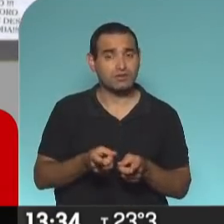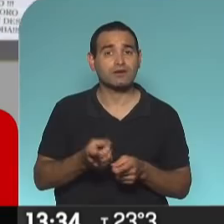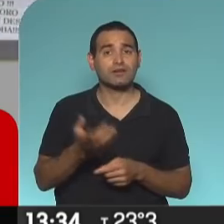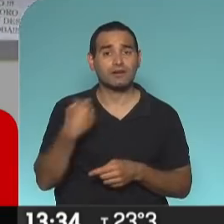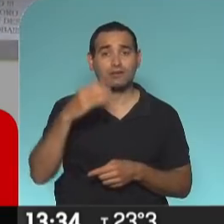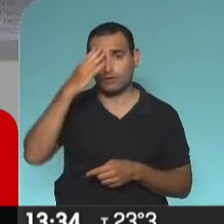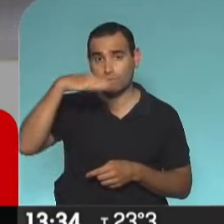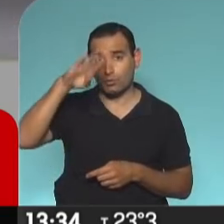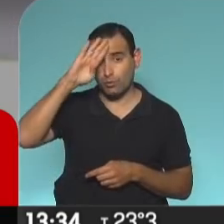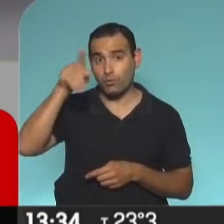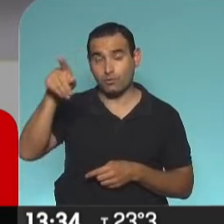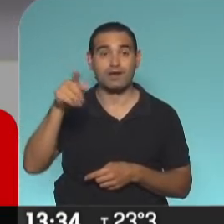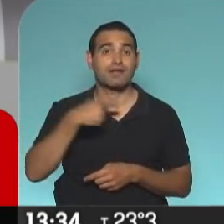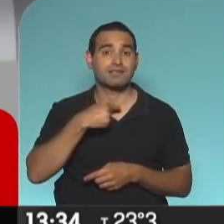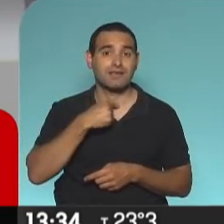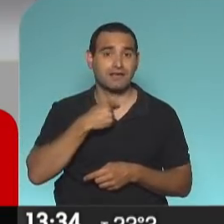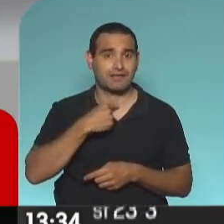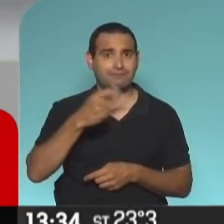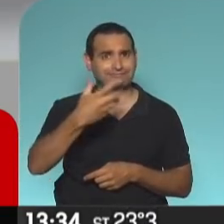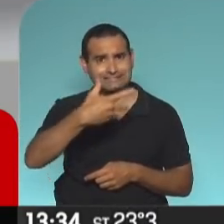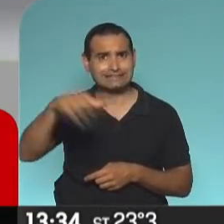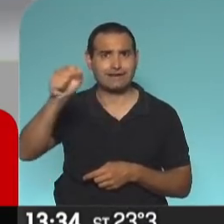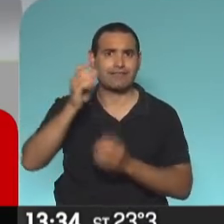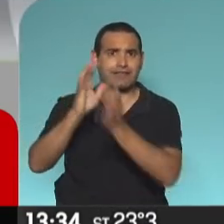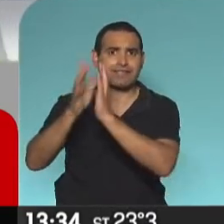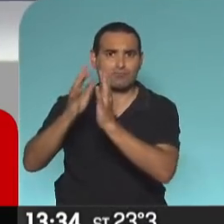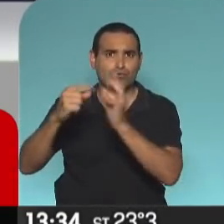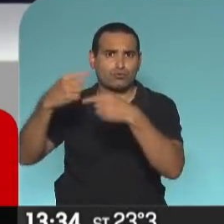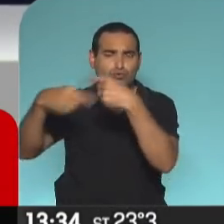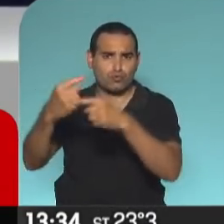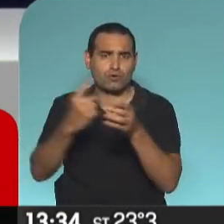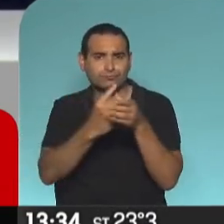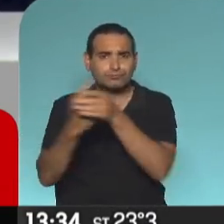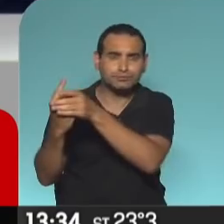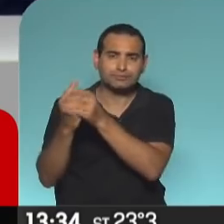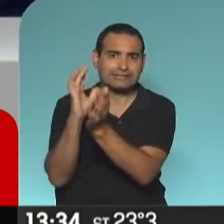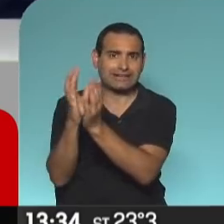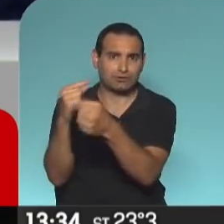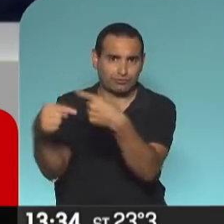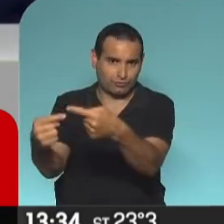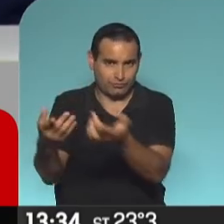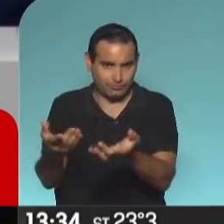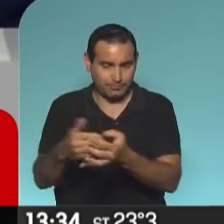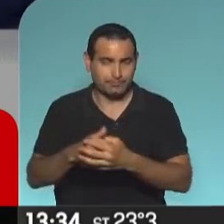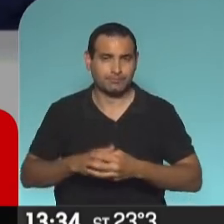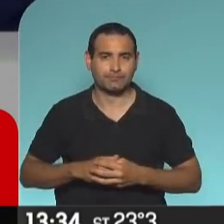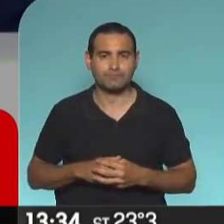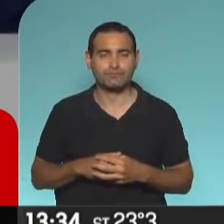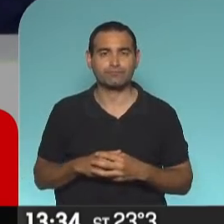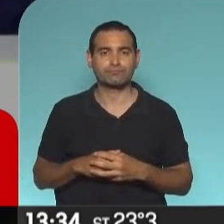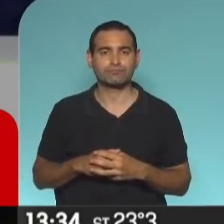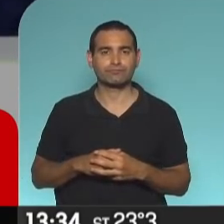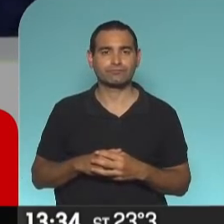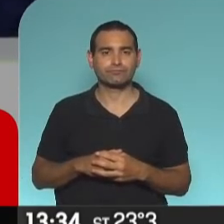desde Cuba, que se lo querían llevar para poder tratarlo, aislarlo y tratarlo allí. Me parece